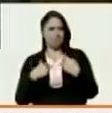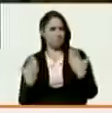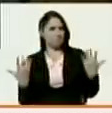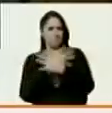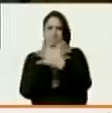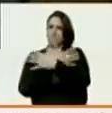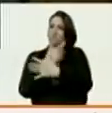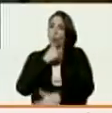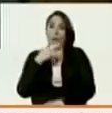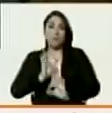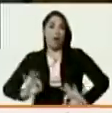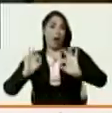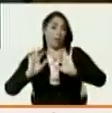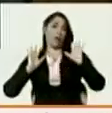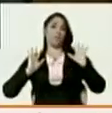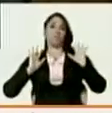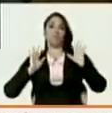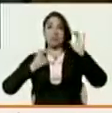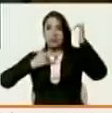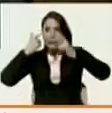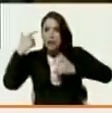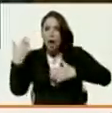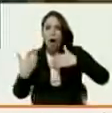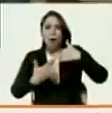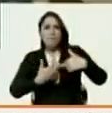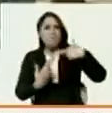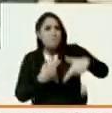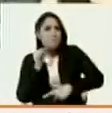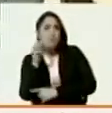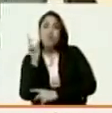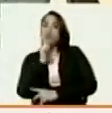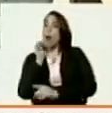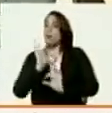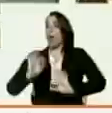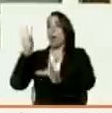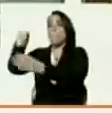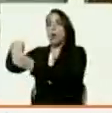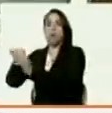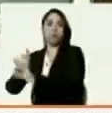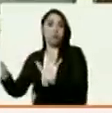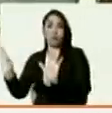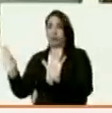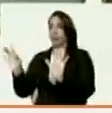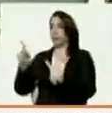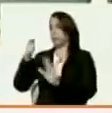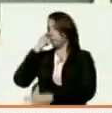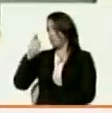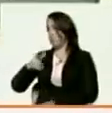No tiene nada que ver aquí el chavismo, no tenemos nosotros nada que ver con estos hechos.